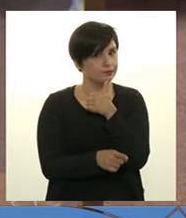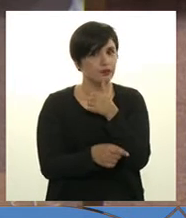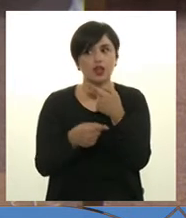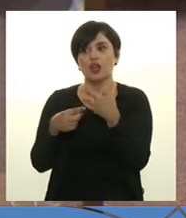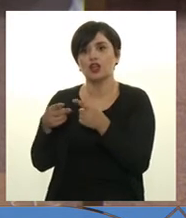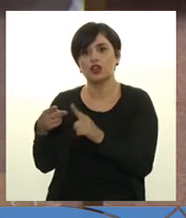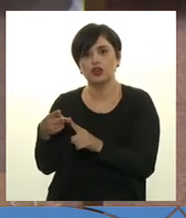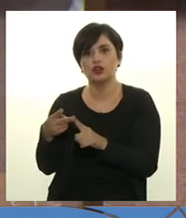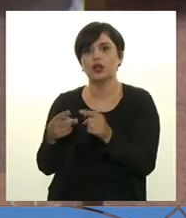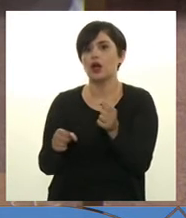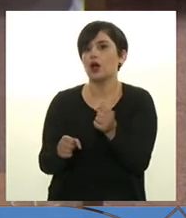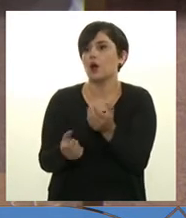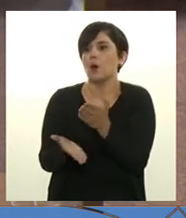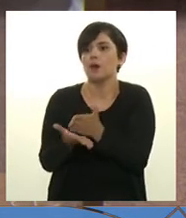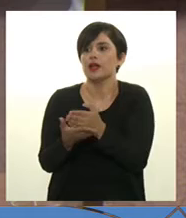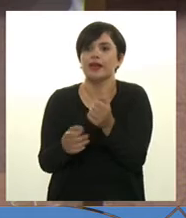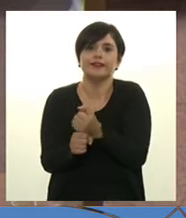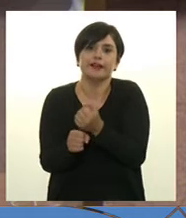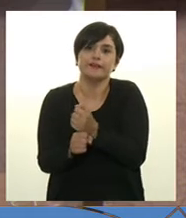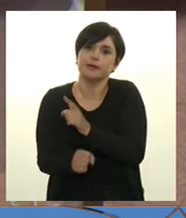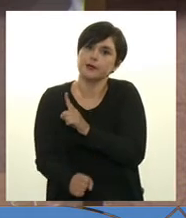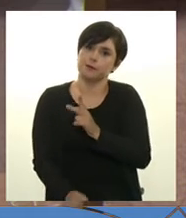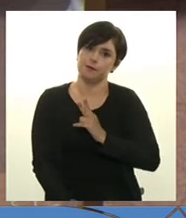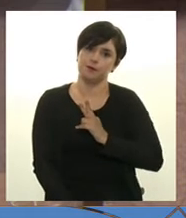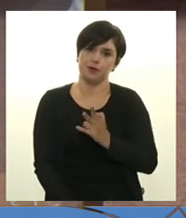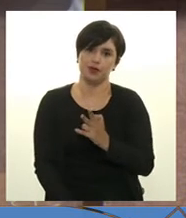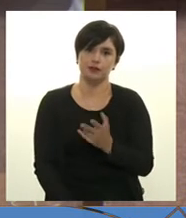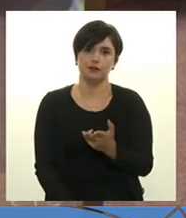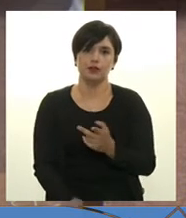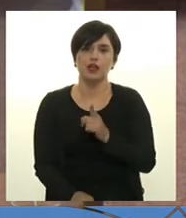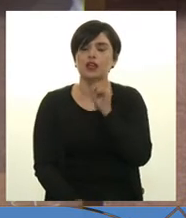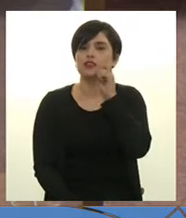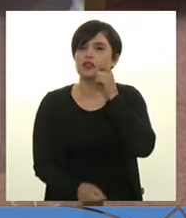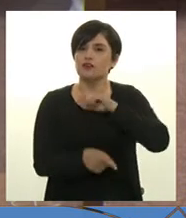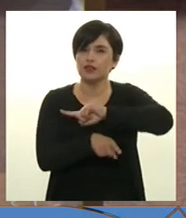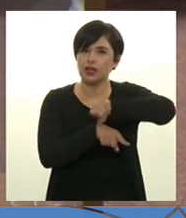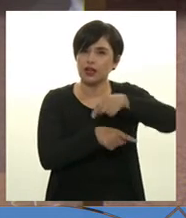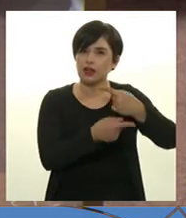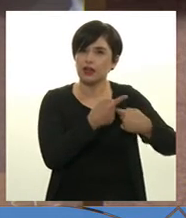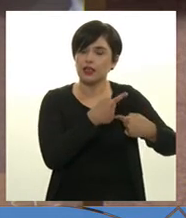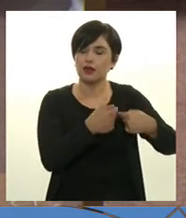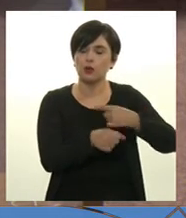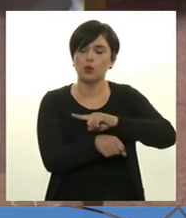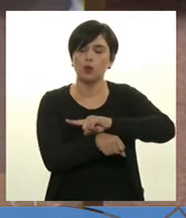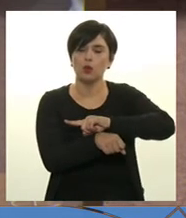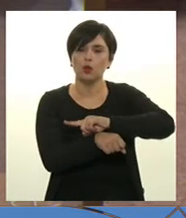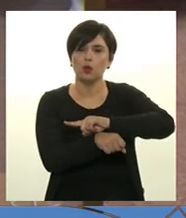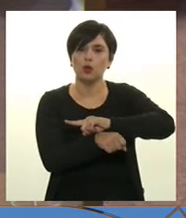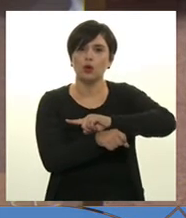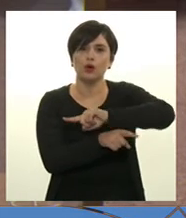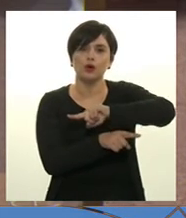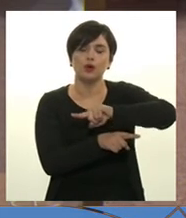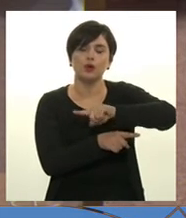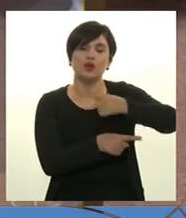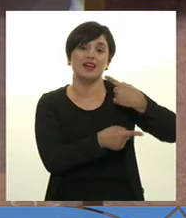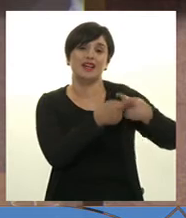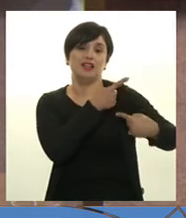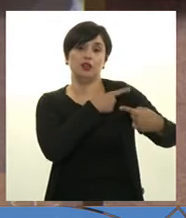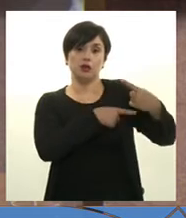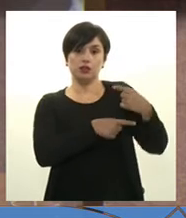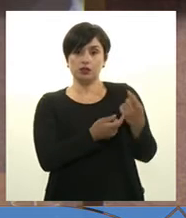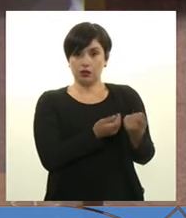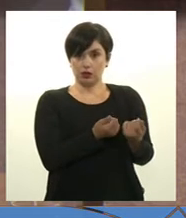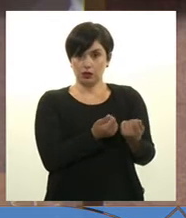obligadas de manera informal no es sólo un retroceso en términos económicos sino que también en materia de paridad de género